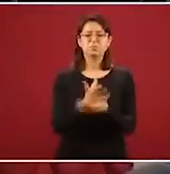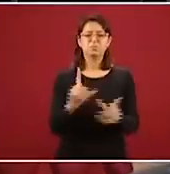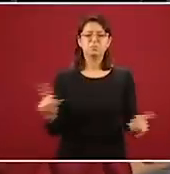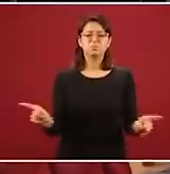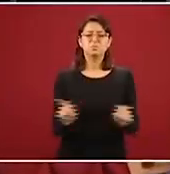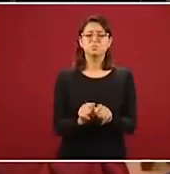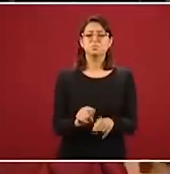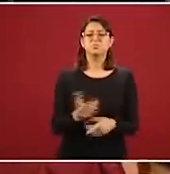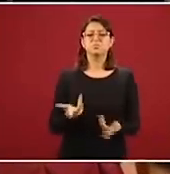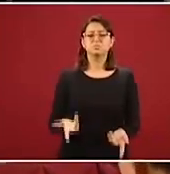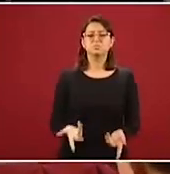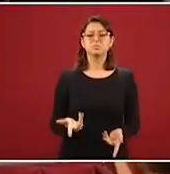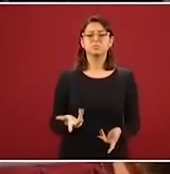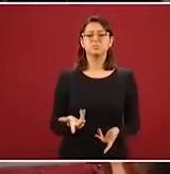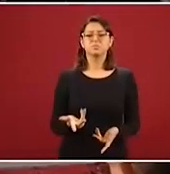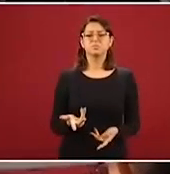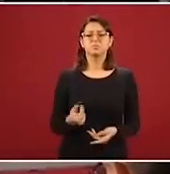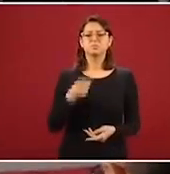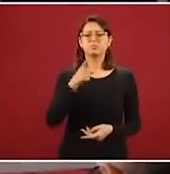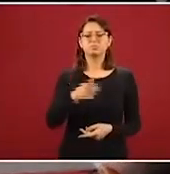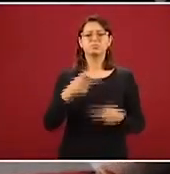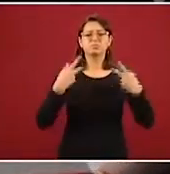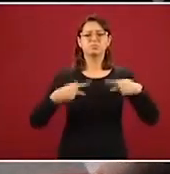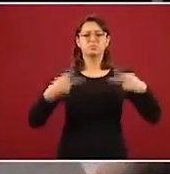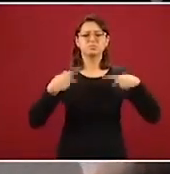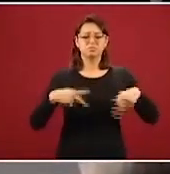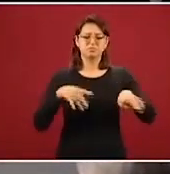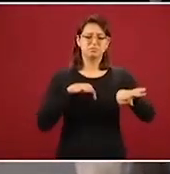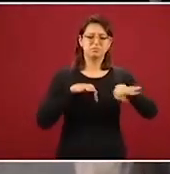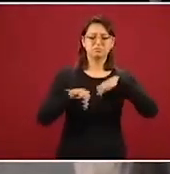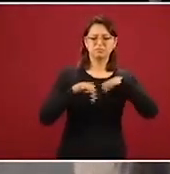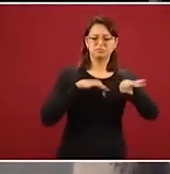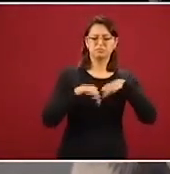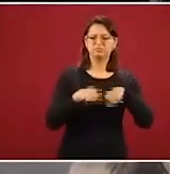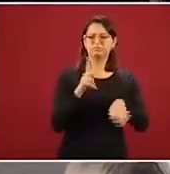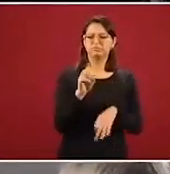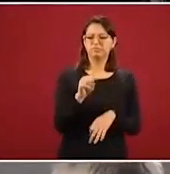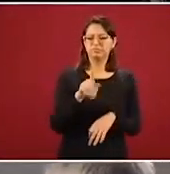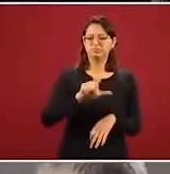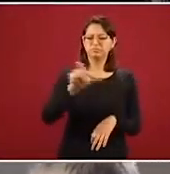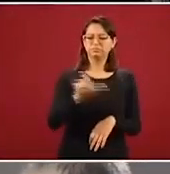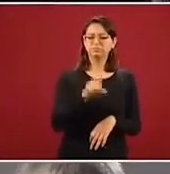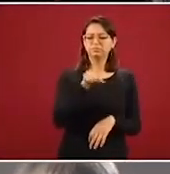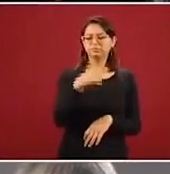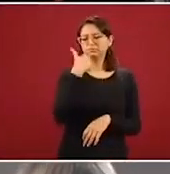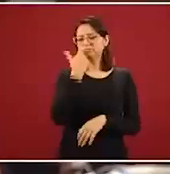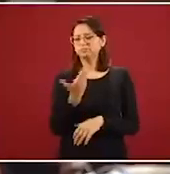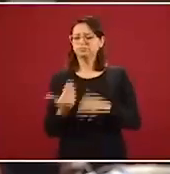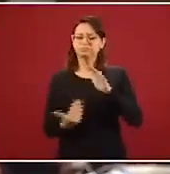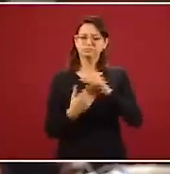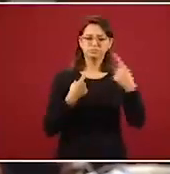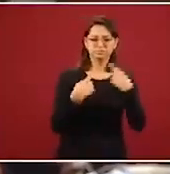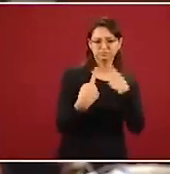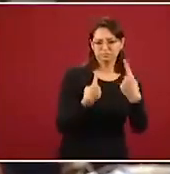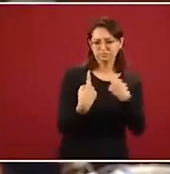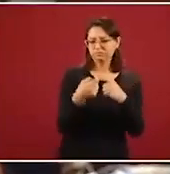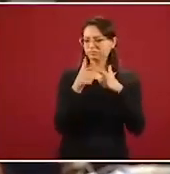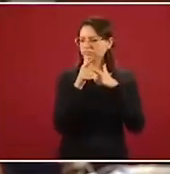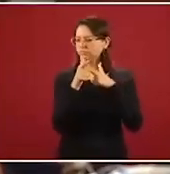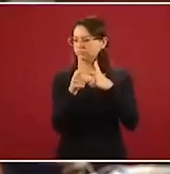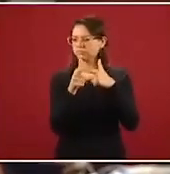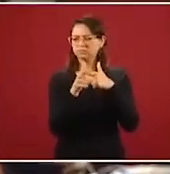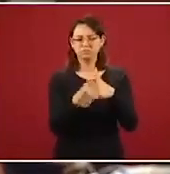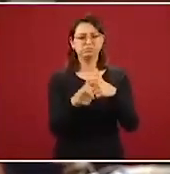en mesa intersecretarial los trabajadores de Pemex, 80,000. Usted les abrió el espacio, han venido avanzando, quieren seguir en el diálogo,